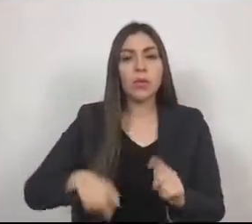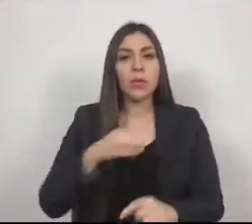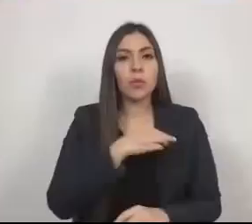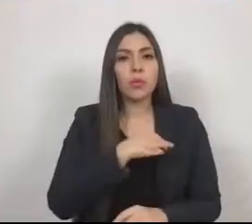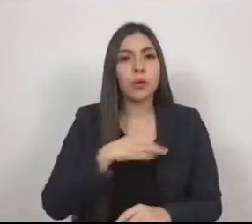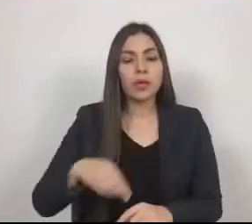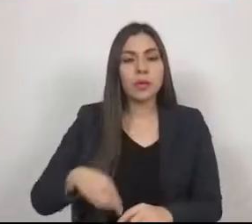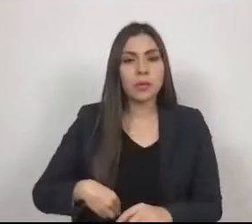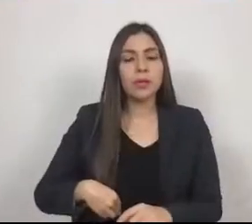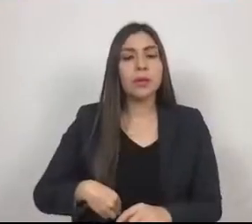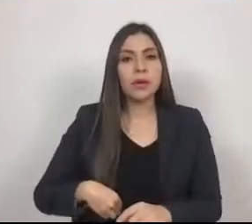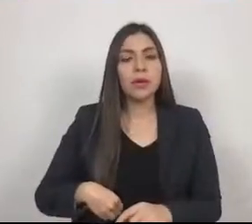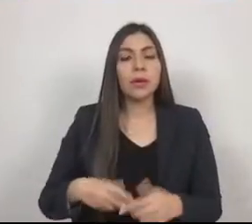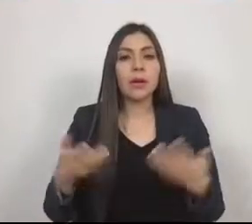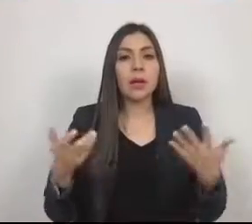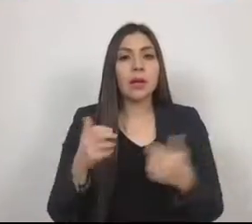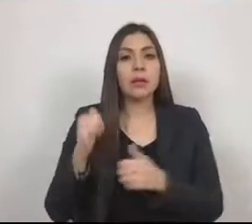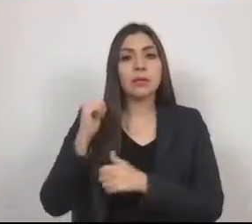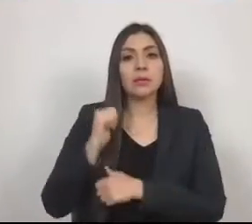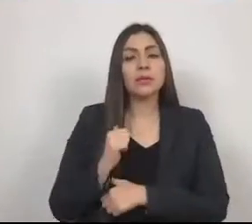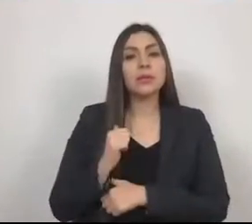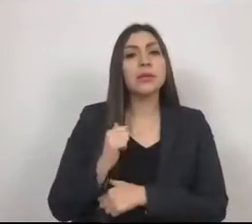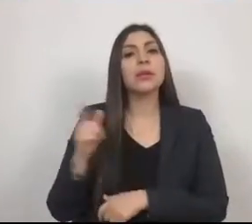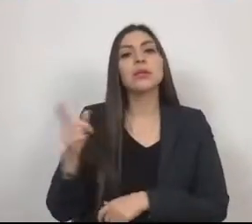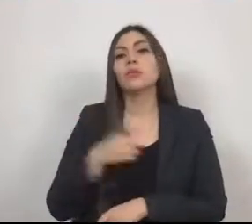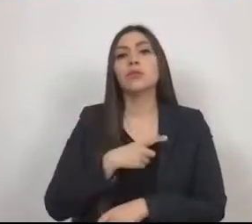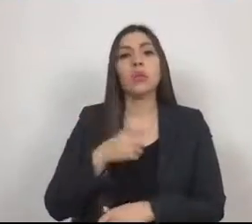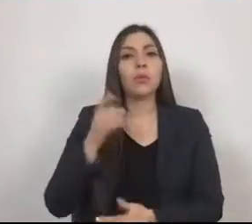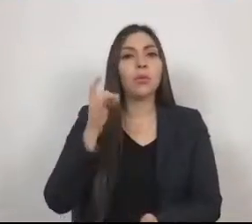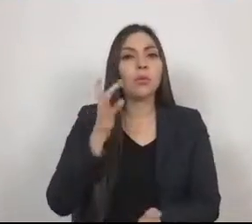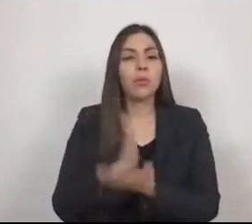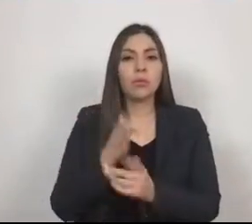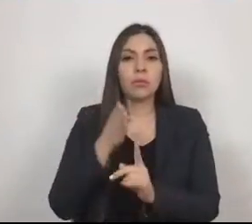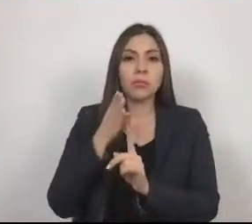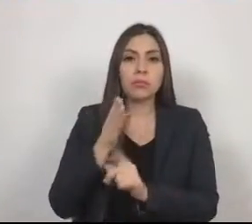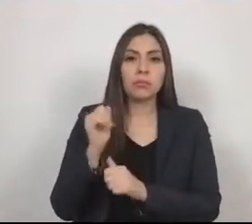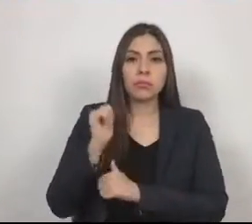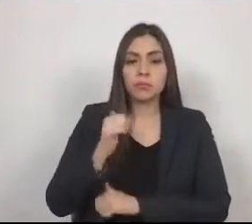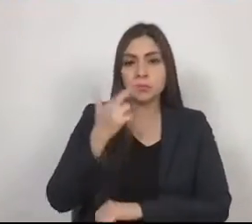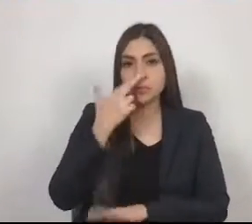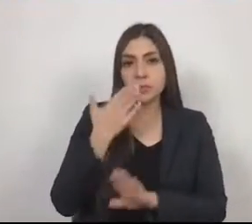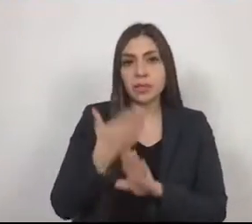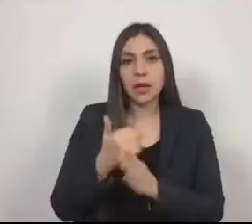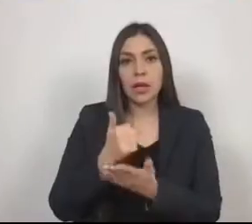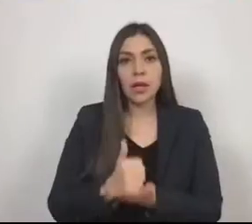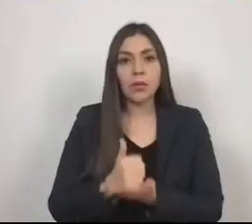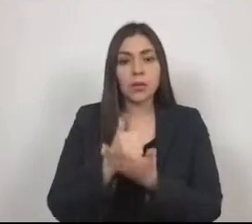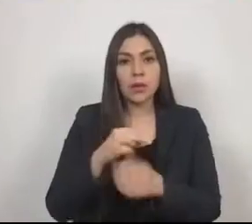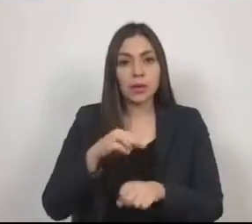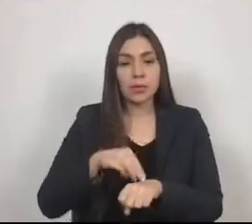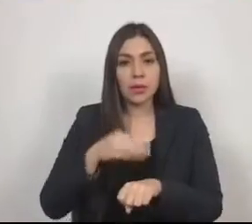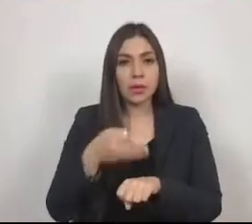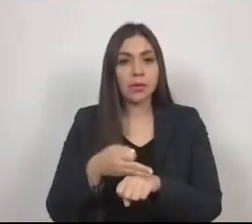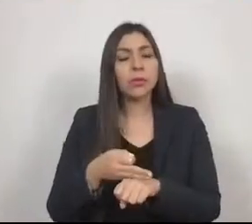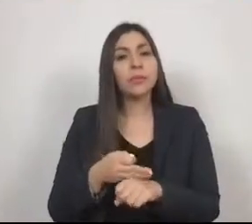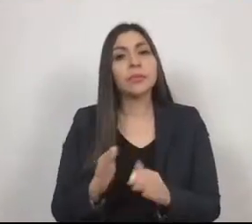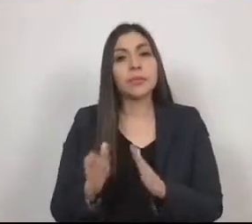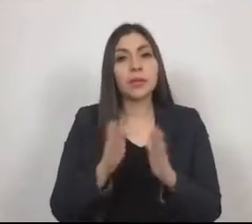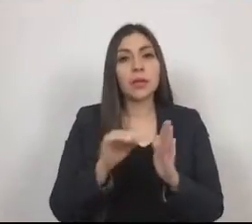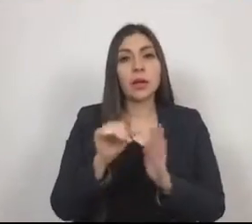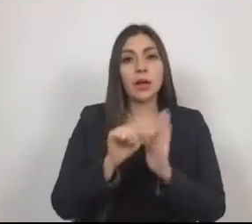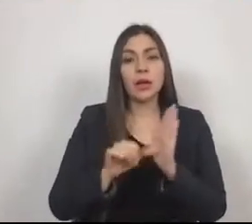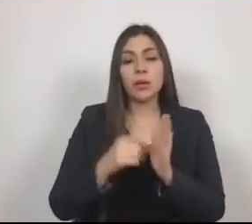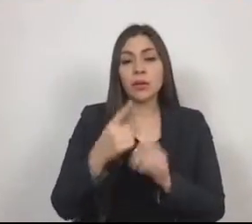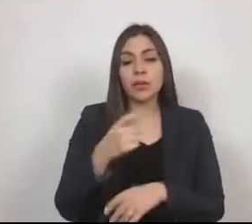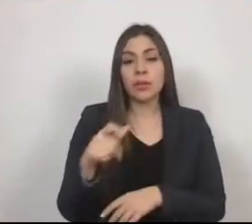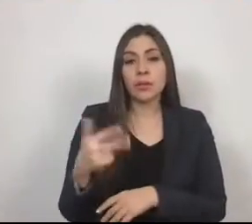ejercerá por el ayuntamiento de manera exclusiva. Asimismo, el artículo 113 ordena que cada municipio